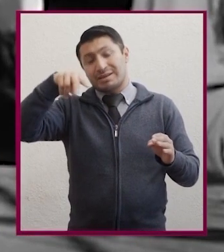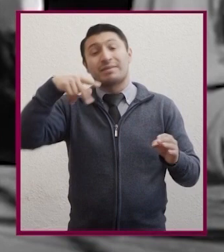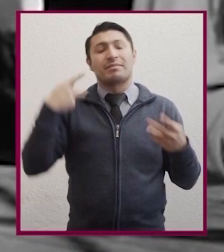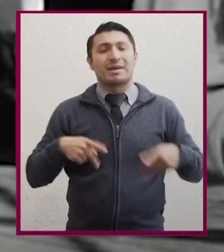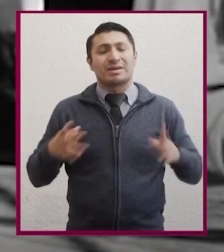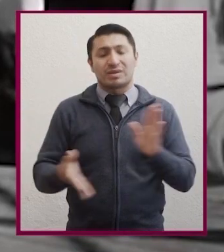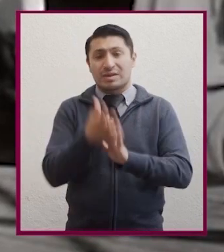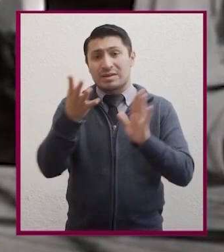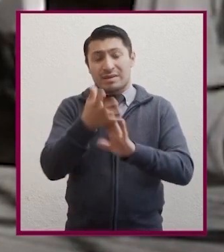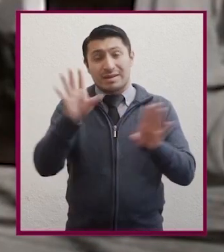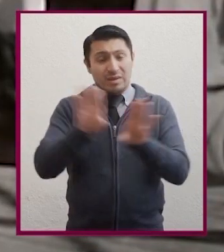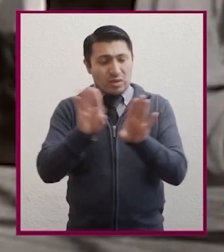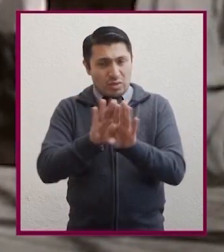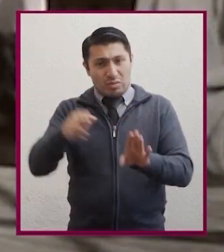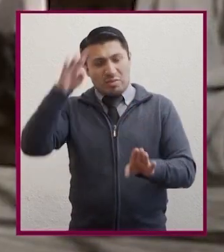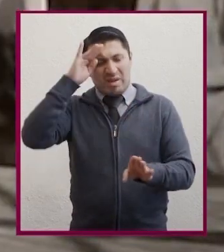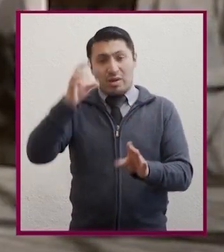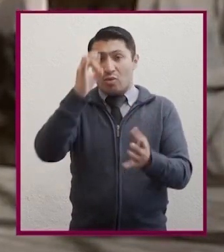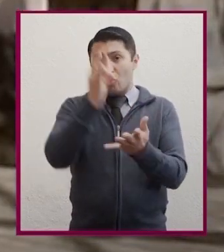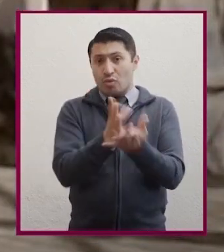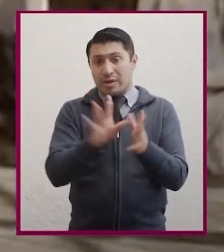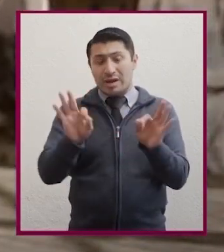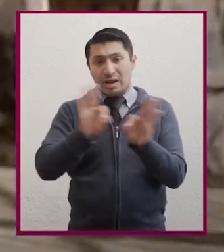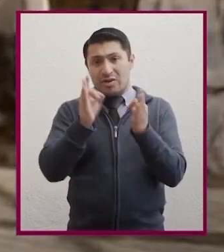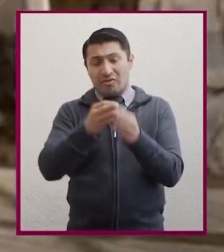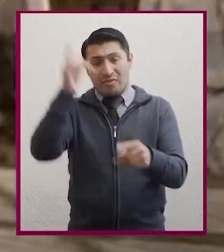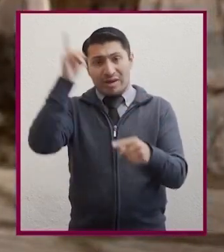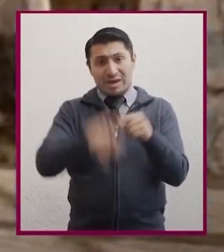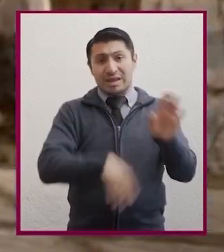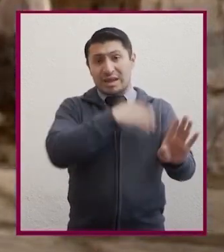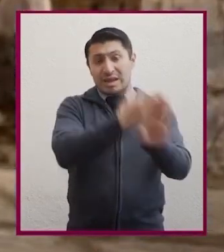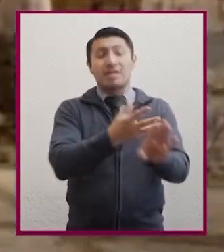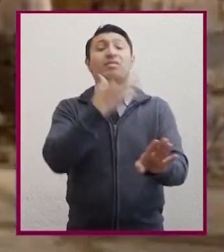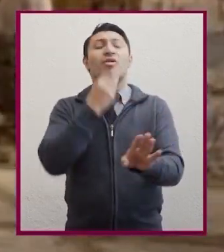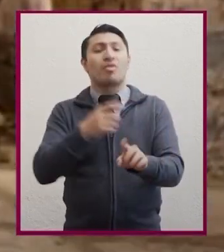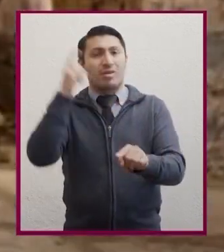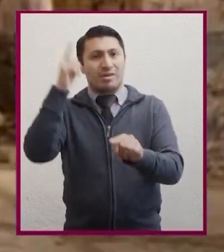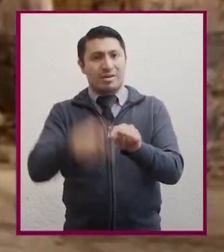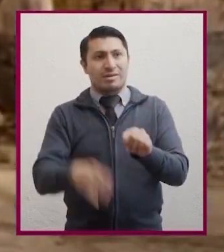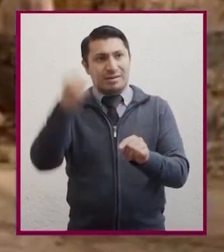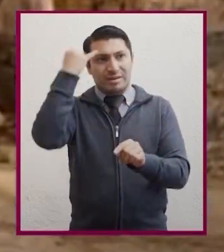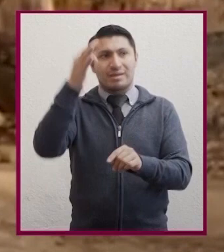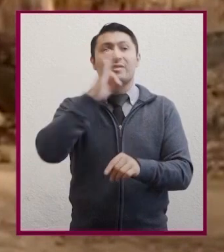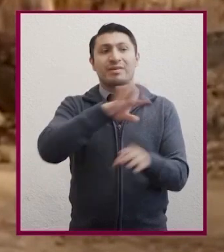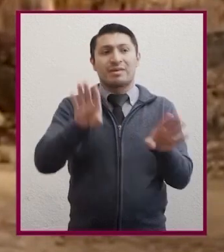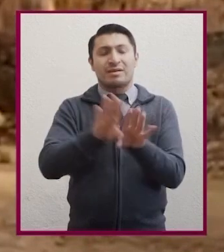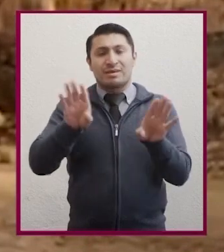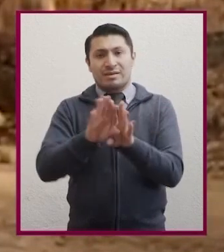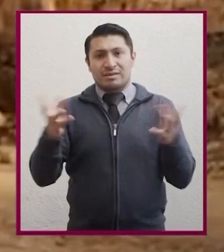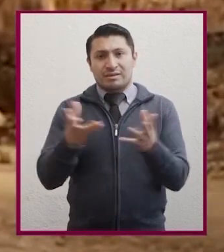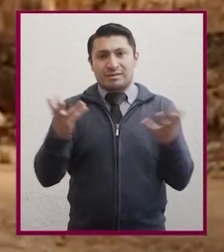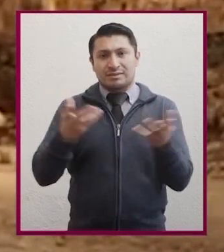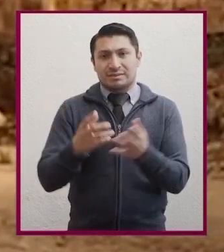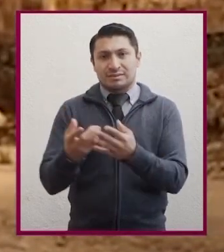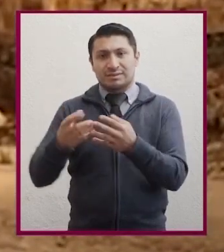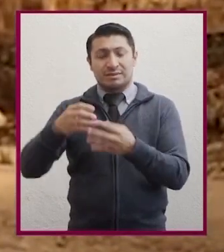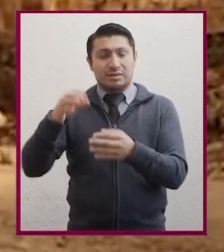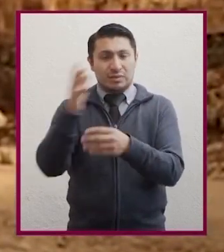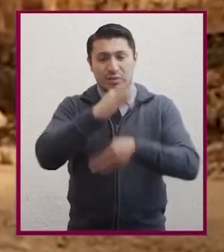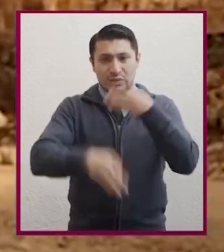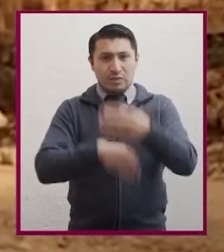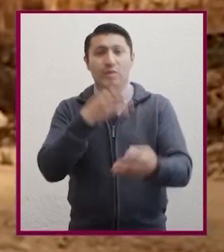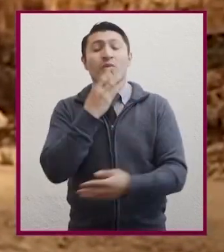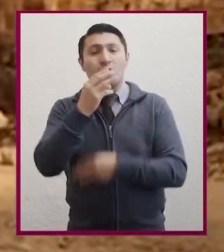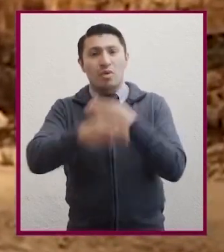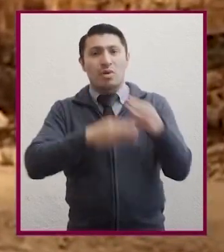que la única manera de eliminar el antisemitismo era mediante la concentración territorial de todos los judíos del mundo